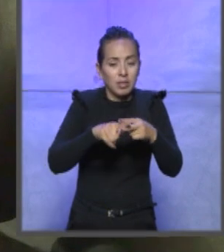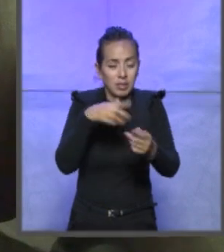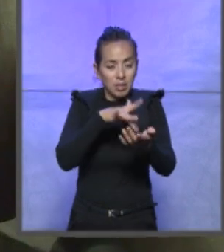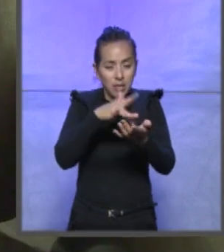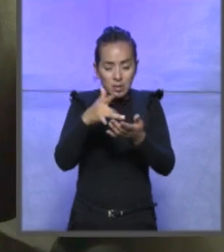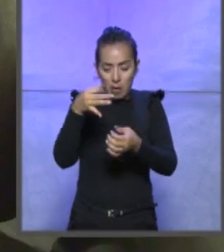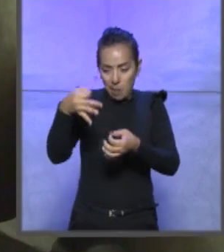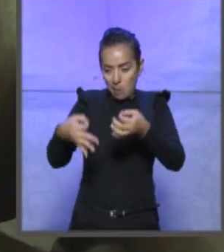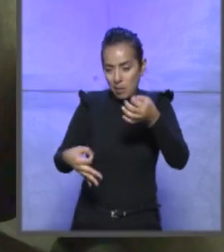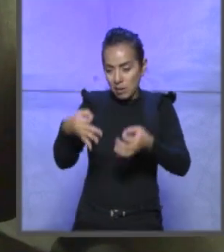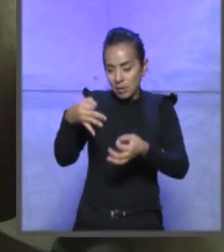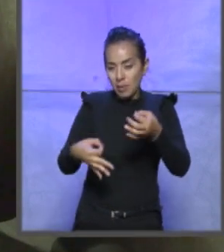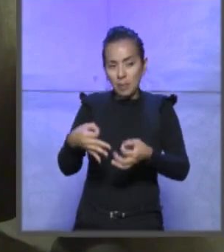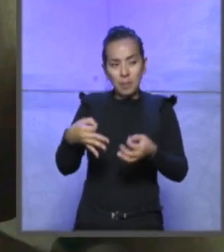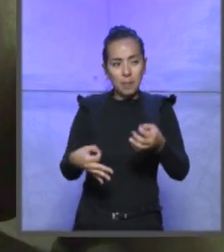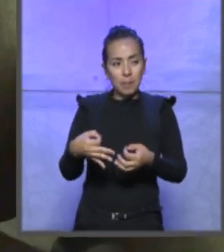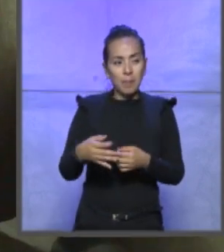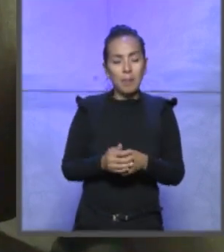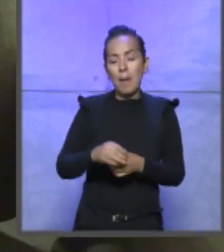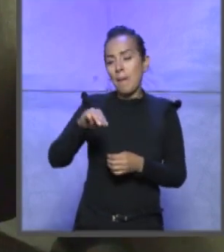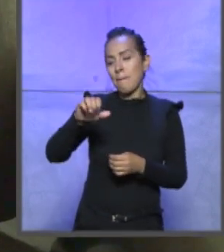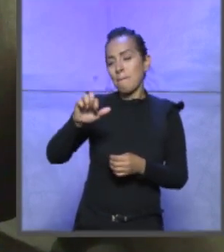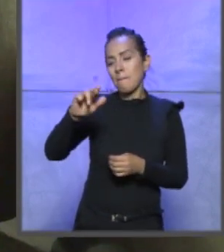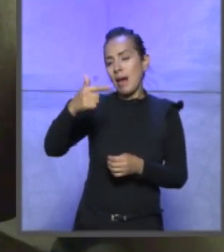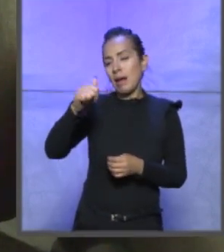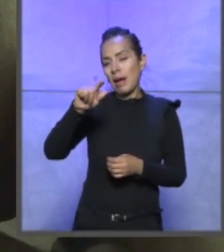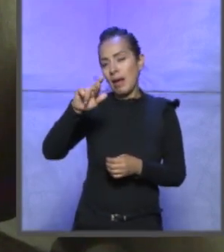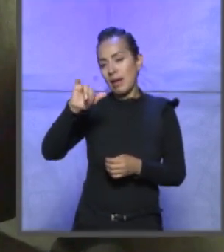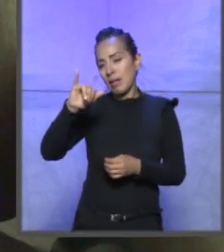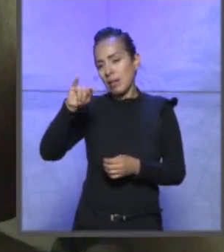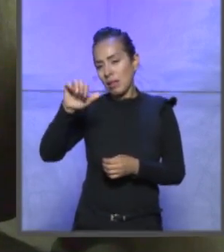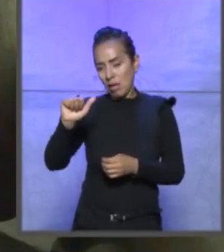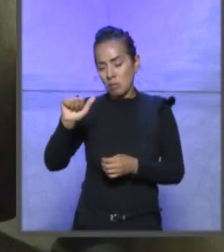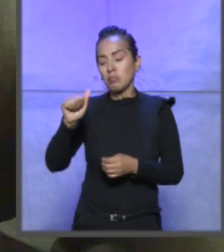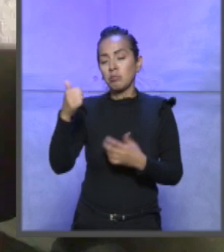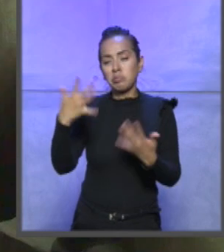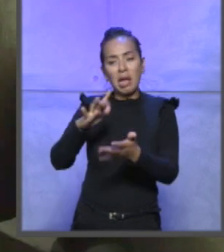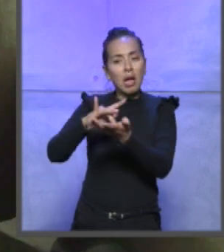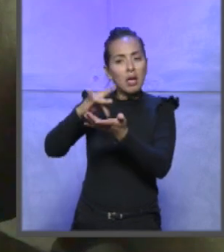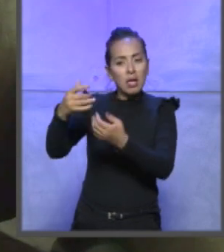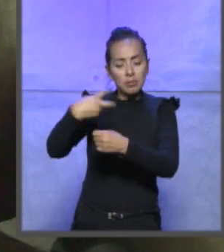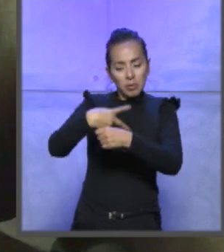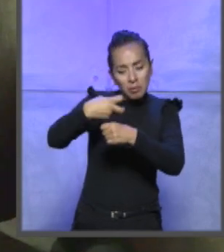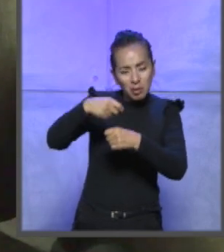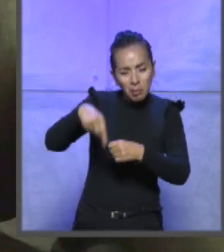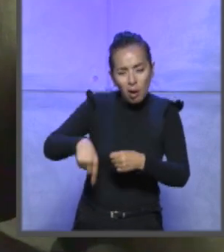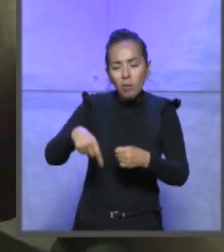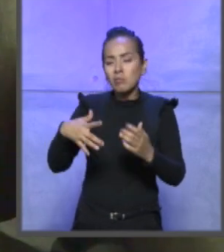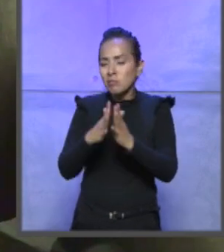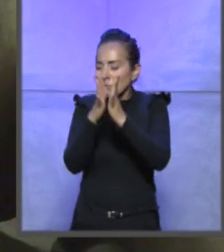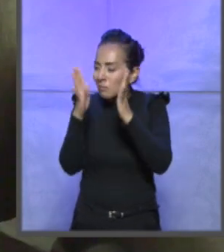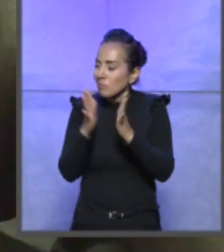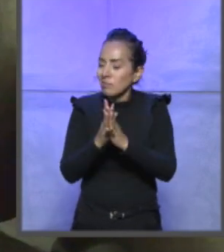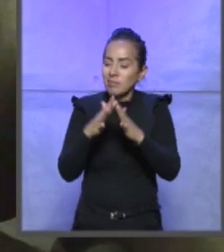agradeciendo a la magistrada Margarita Espinosa Armengol. Muchas gracias, estimada amiga, por invitarme a este evento